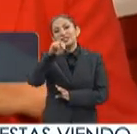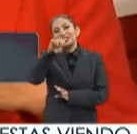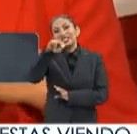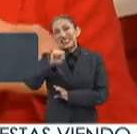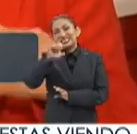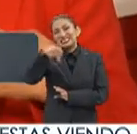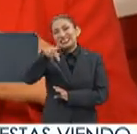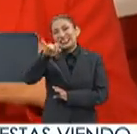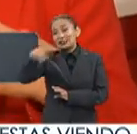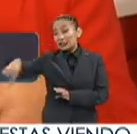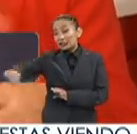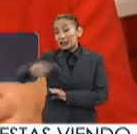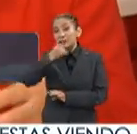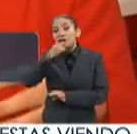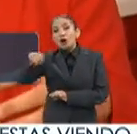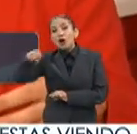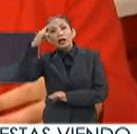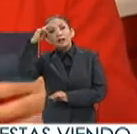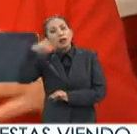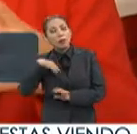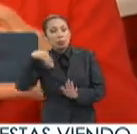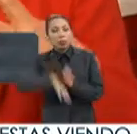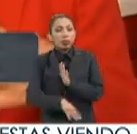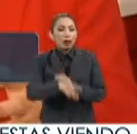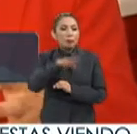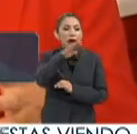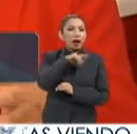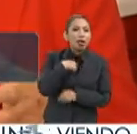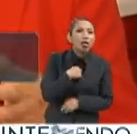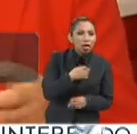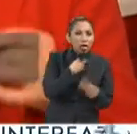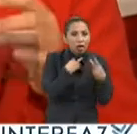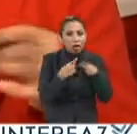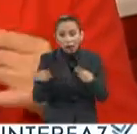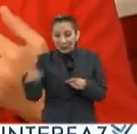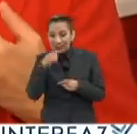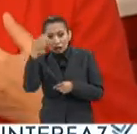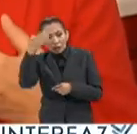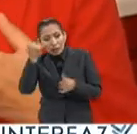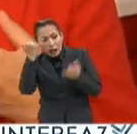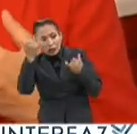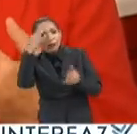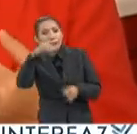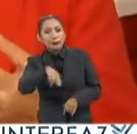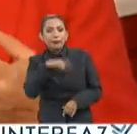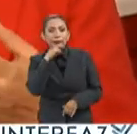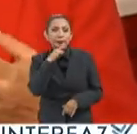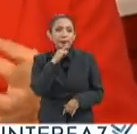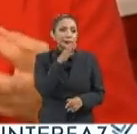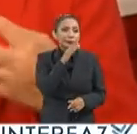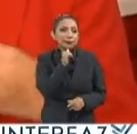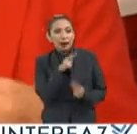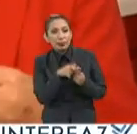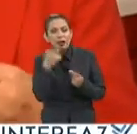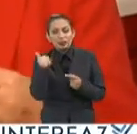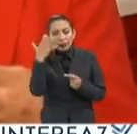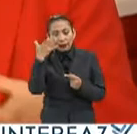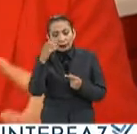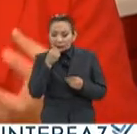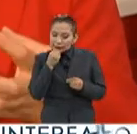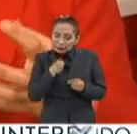que ellos mismos vivan sus altibajos. Como desde chiquitos emprenden, saben lo que es el fracaso, saben